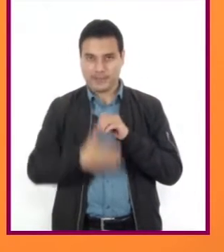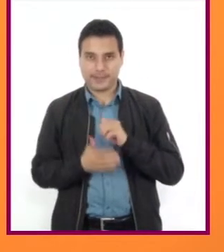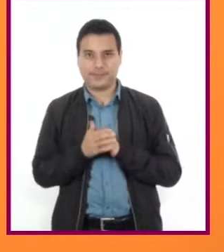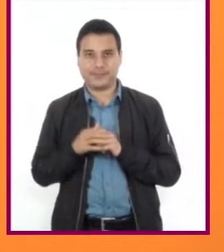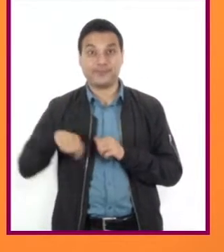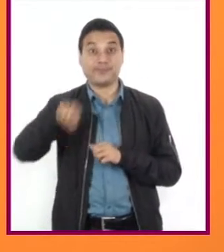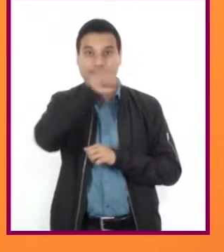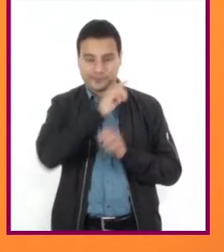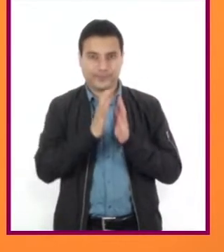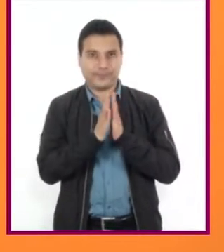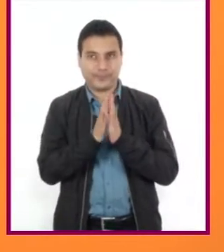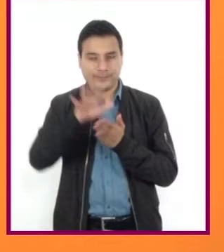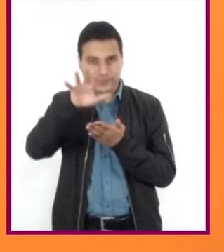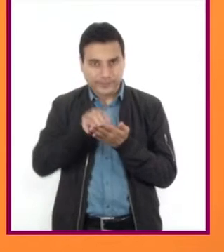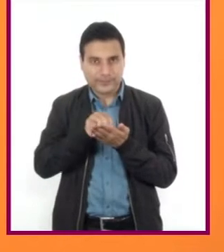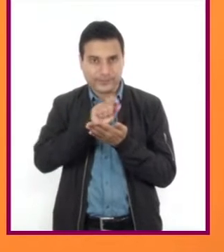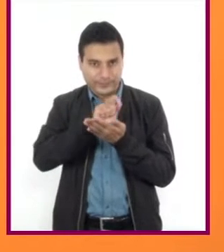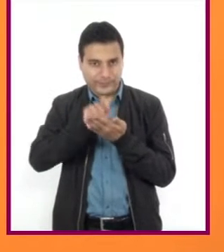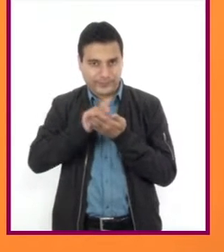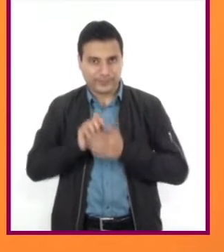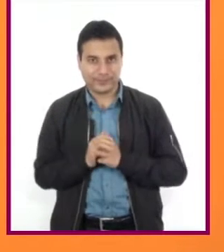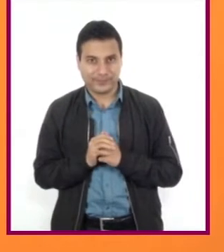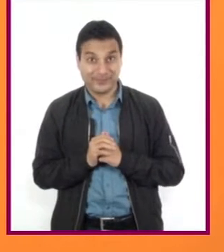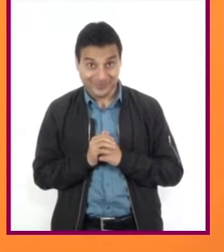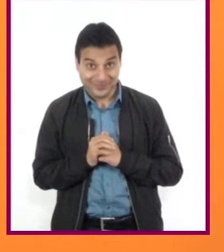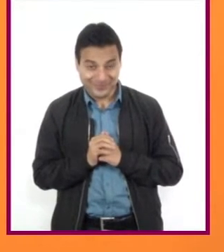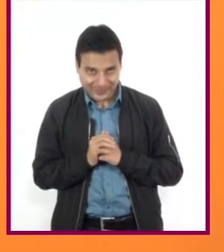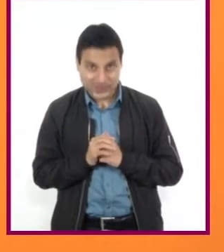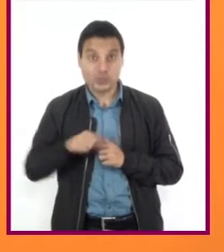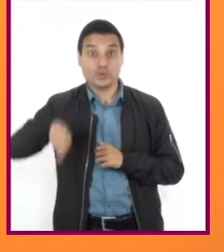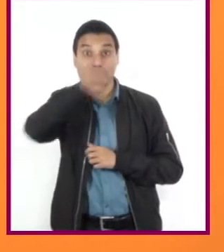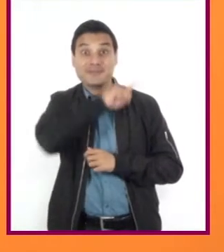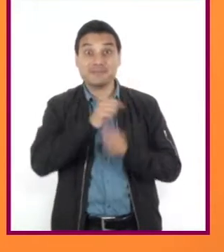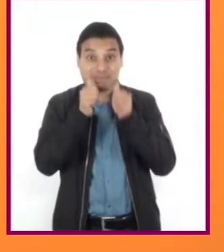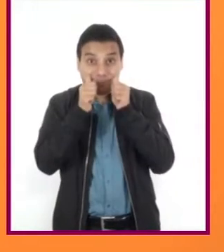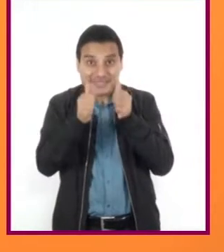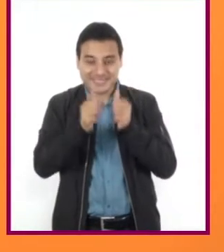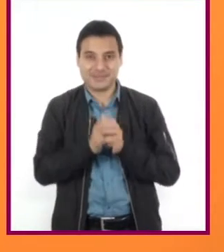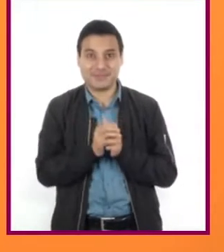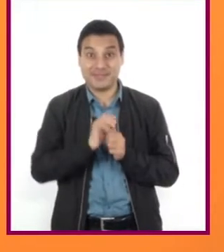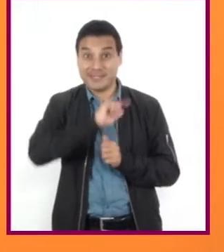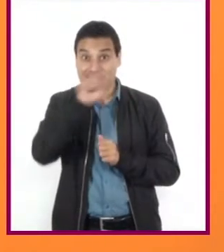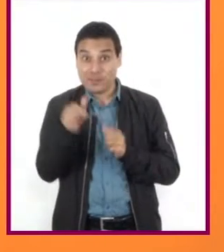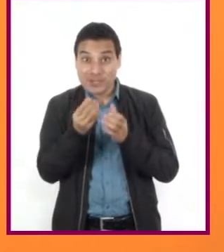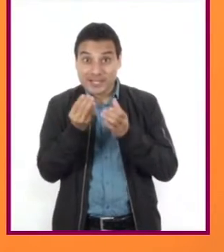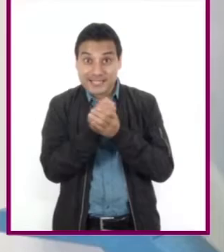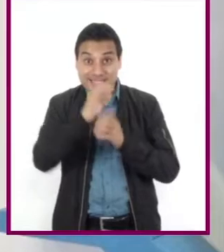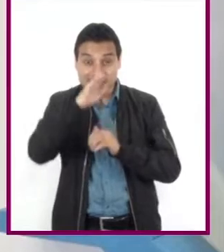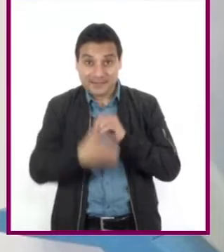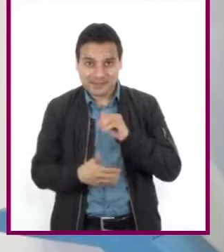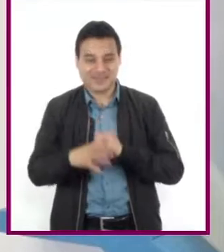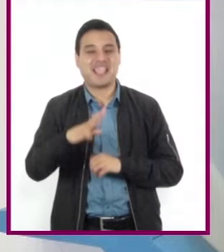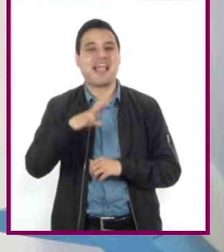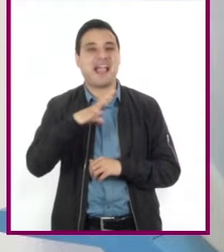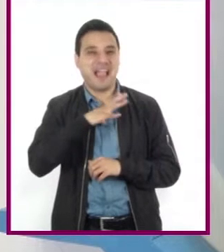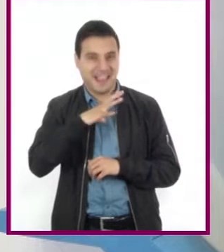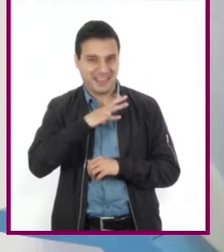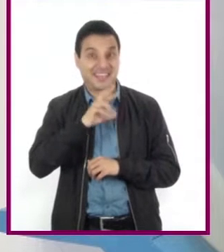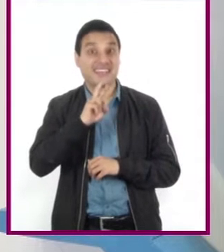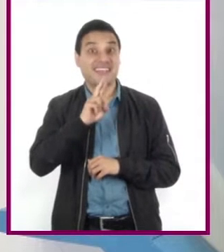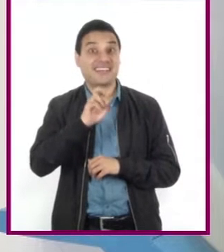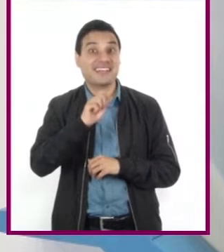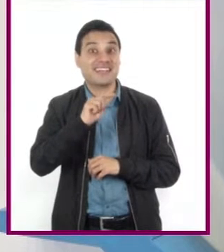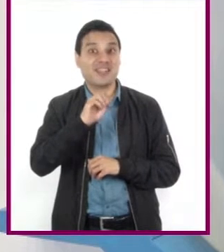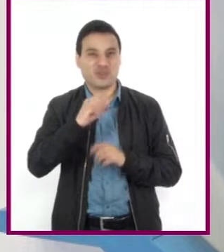periodizaciones y superáreas culturales de las que hablaremos. Presten mucha atención, porque al final les pondremos un reto. Recuerden